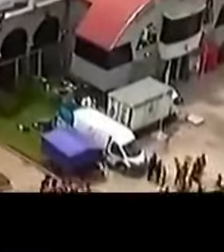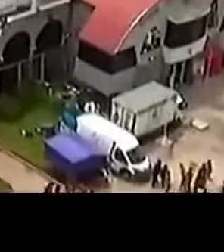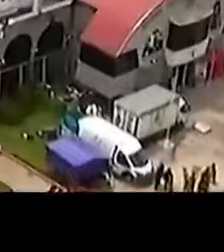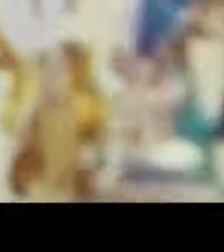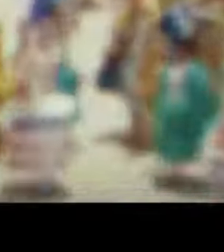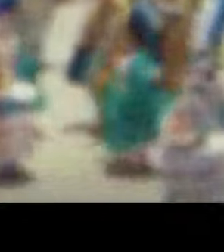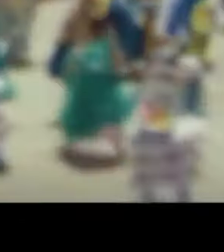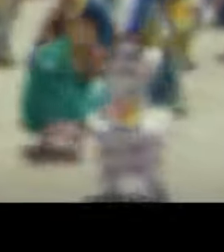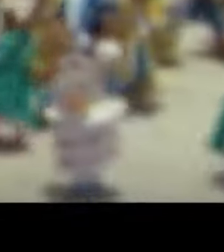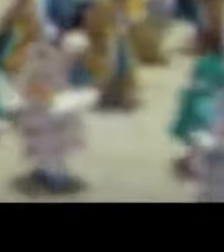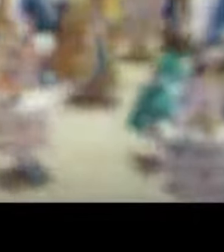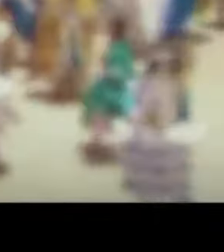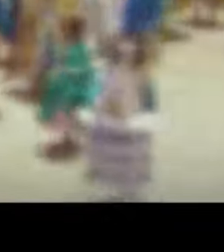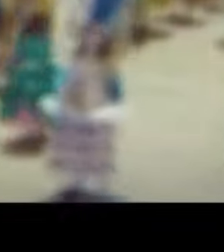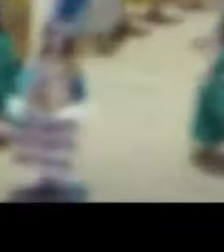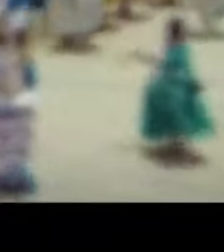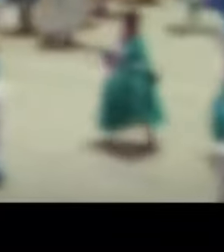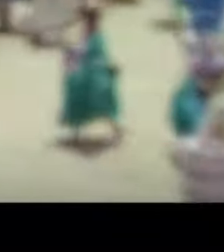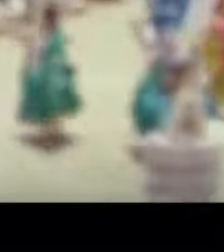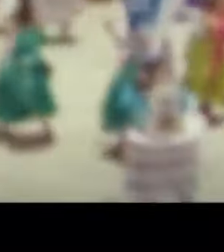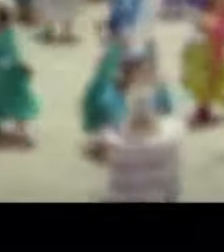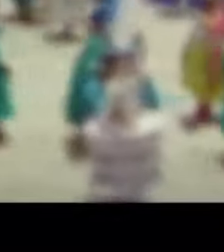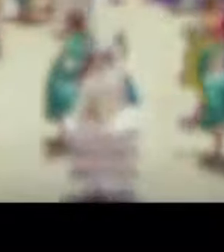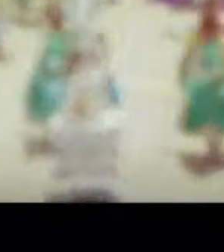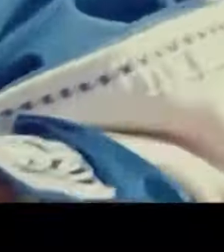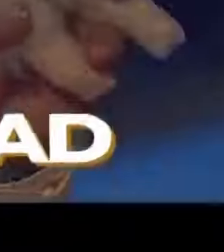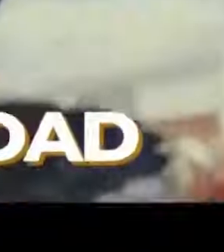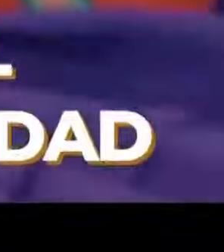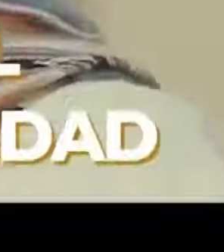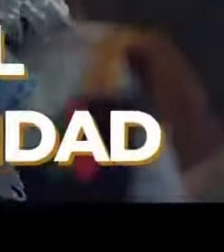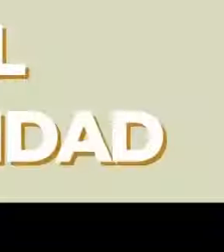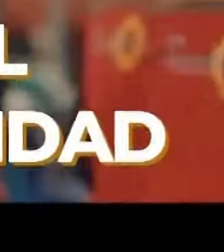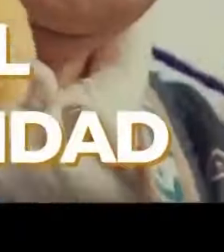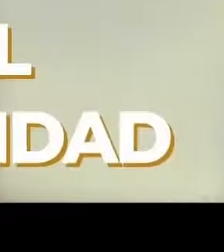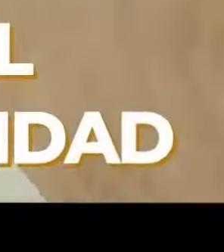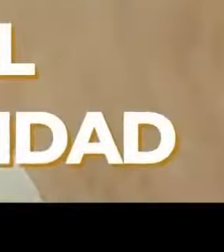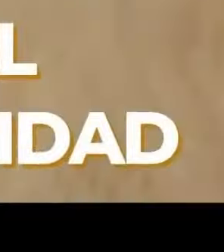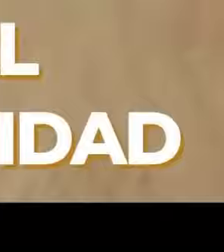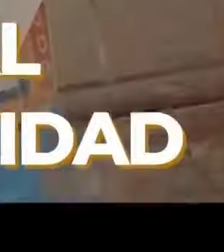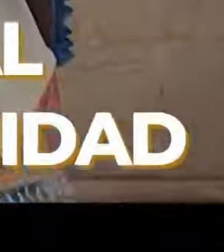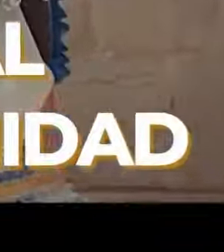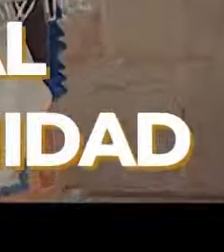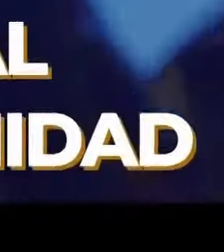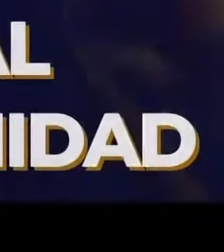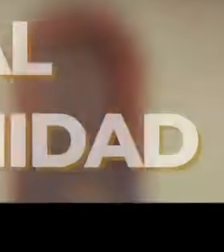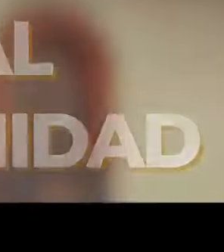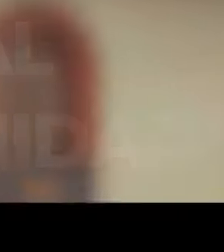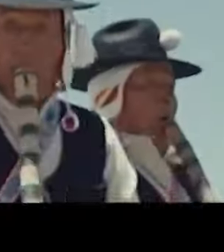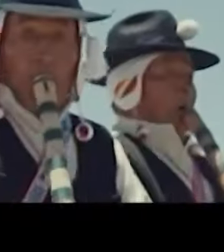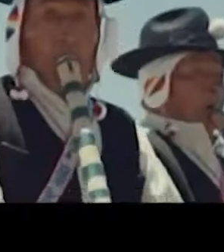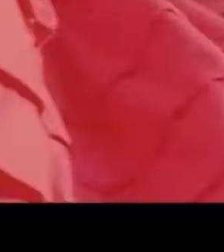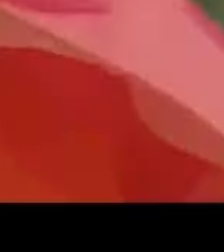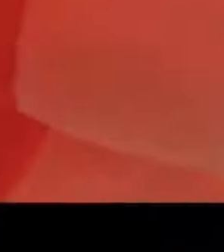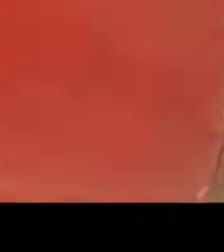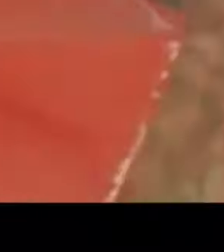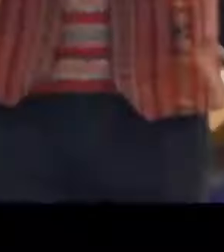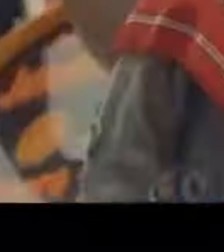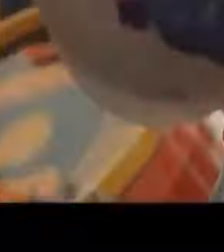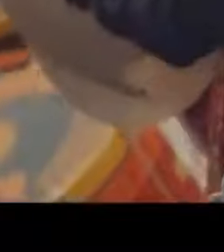continente. Festividad de la Virgen de la Candelaria, patrimonio cultural inmaterial de la humanidad.